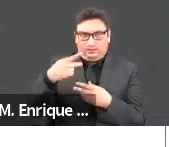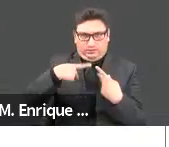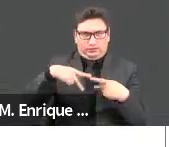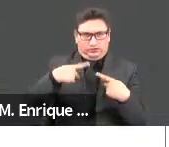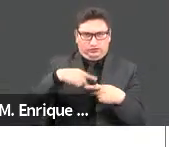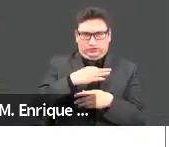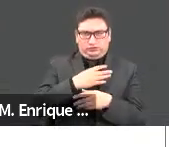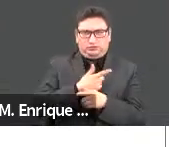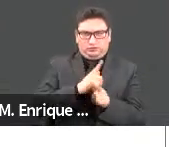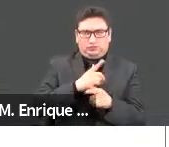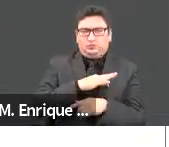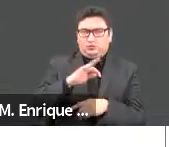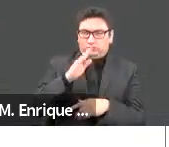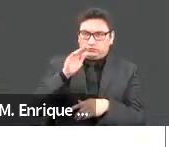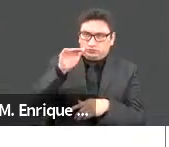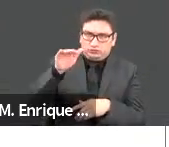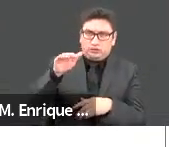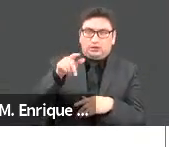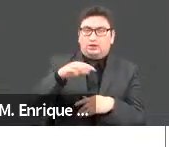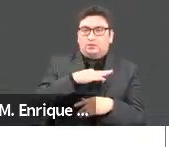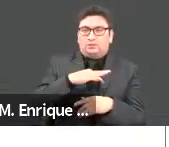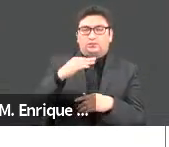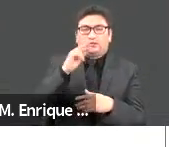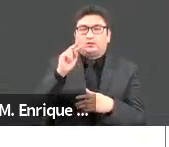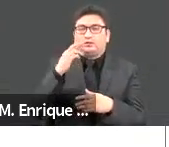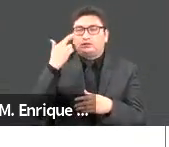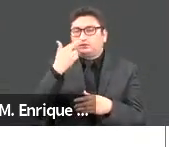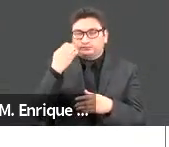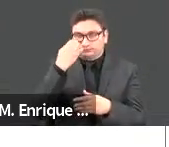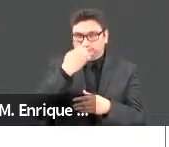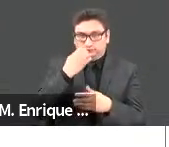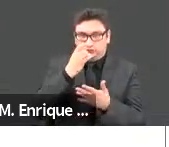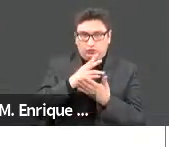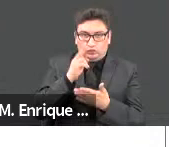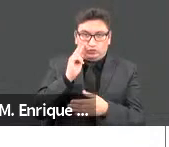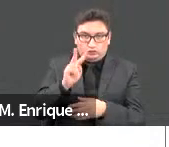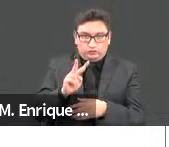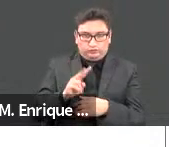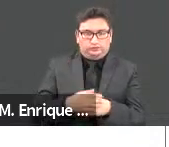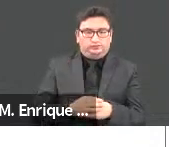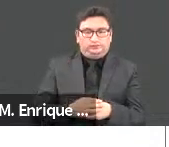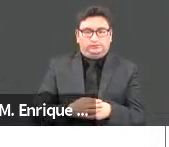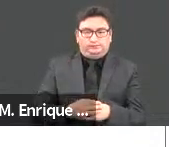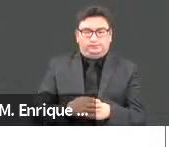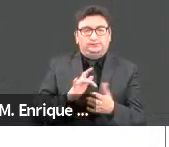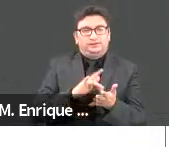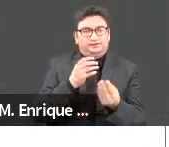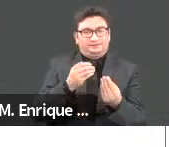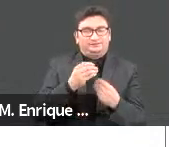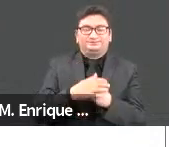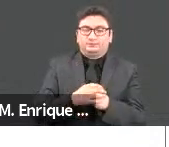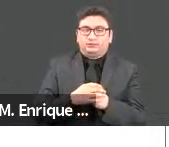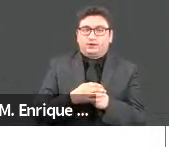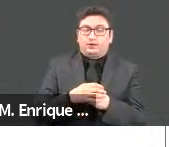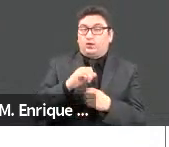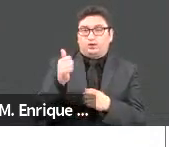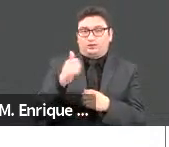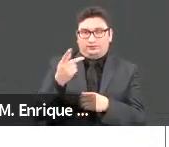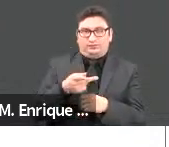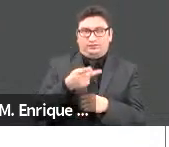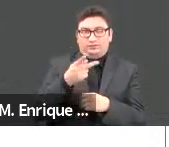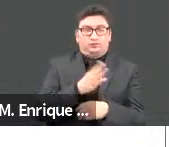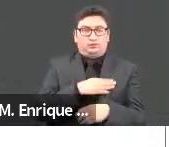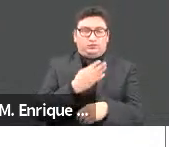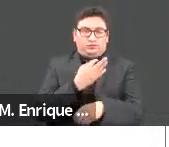podrían solicitar su consulta. Muchas gracias. Y también nos preguntan, buena